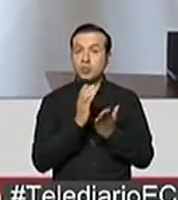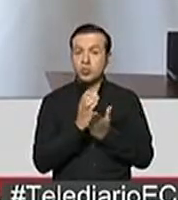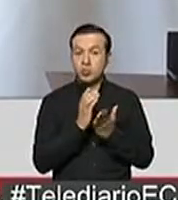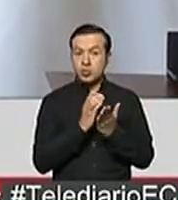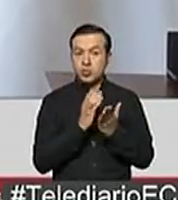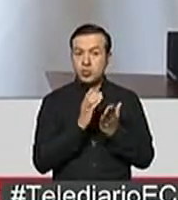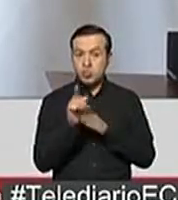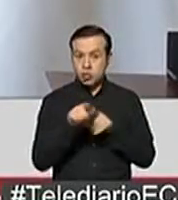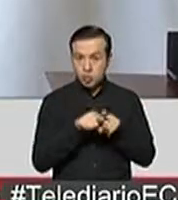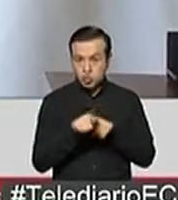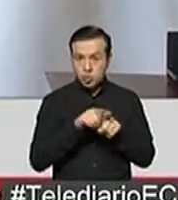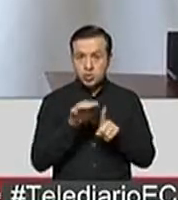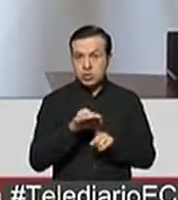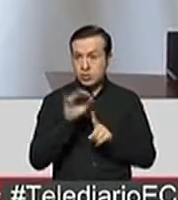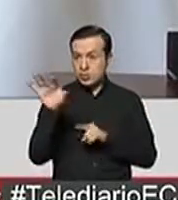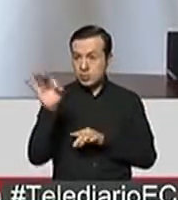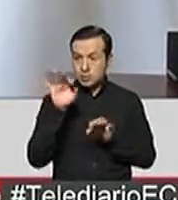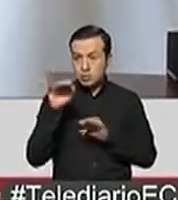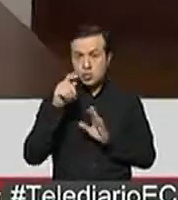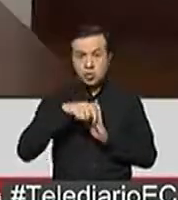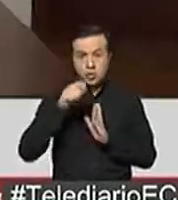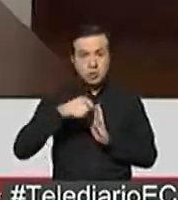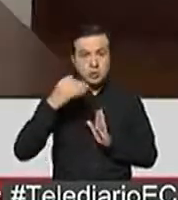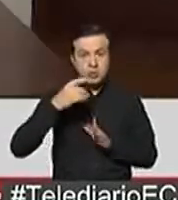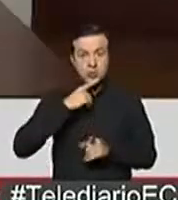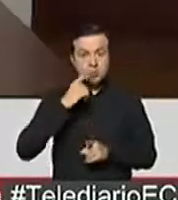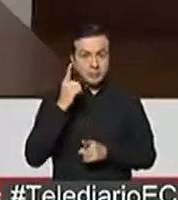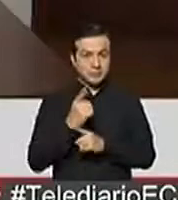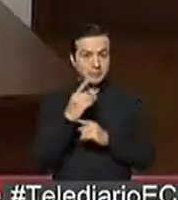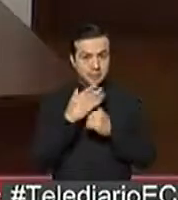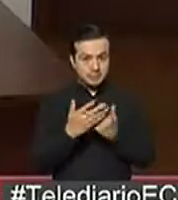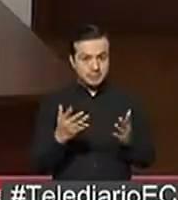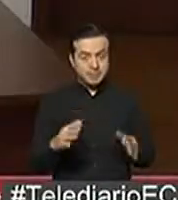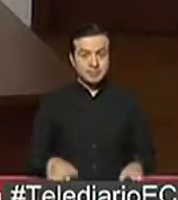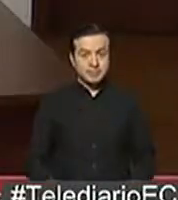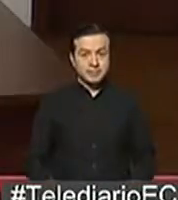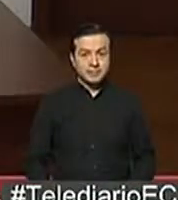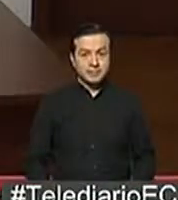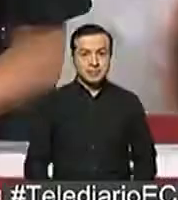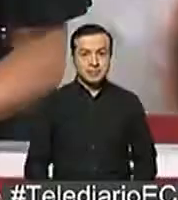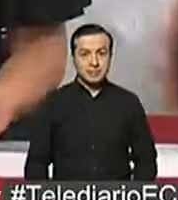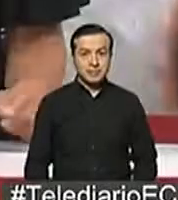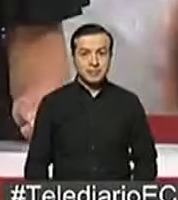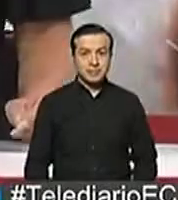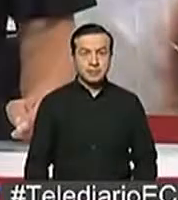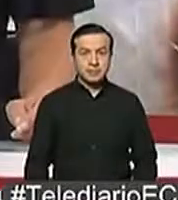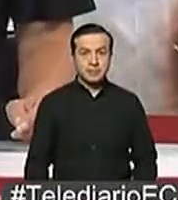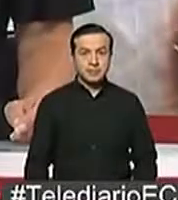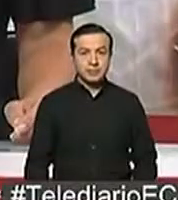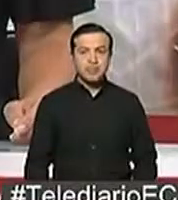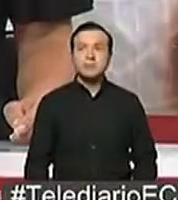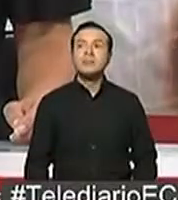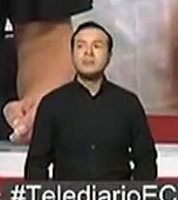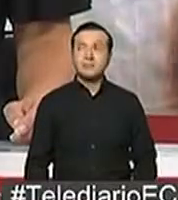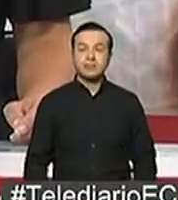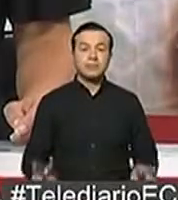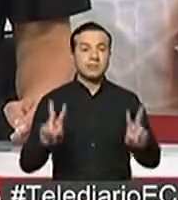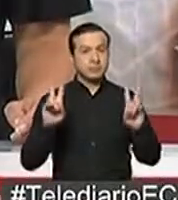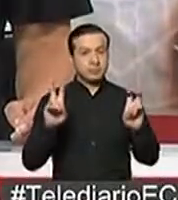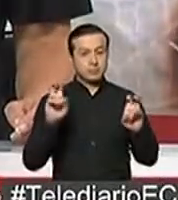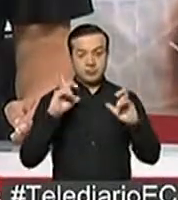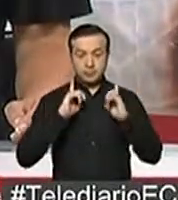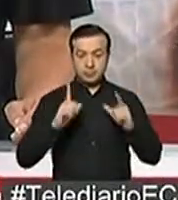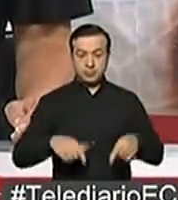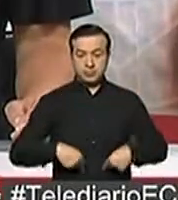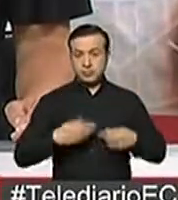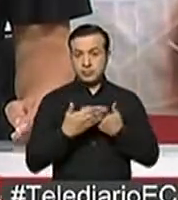las vacantes con jueces definitivos. Santiago Tello, Medios Públicos. Abordamos temas en el ámbito de la